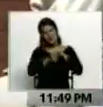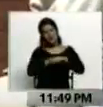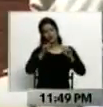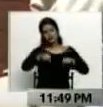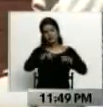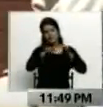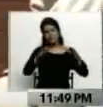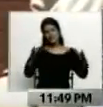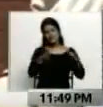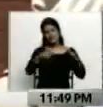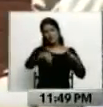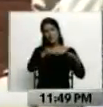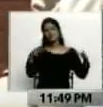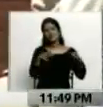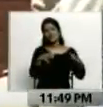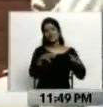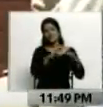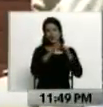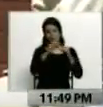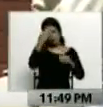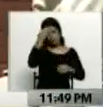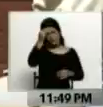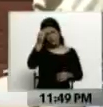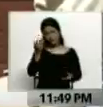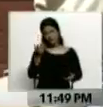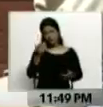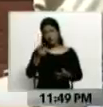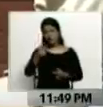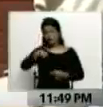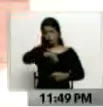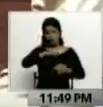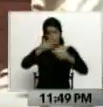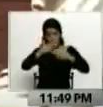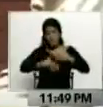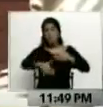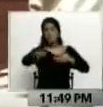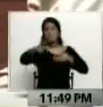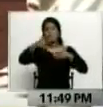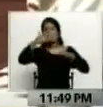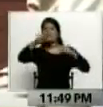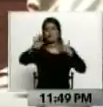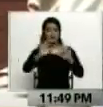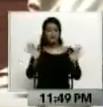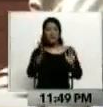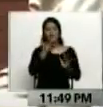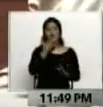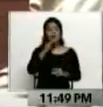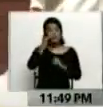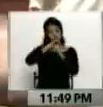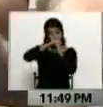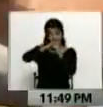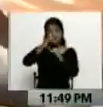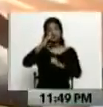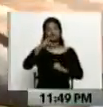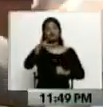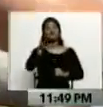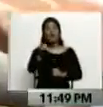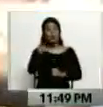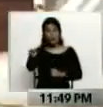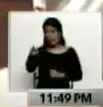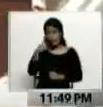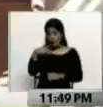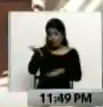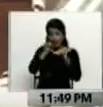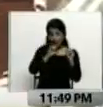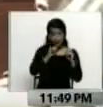mesa eh yo creo que nadie nadie es vitalicio yo creo eh si chuo no se ha dado cuenta de